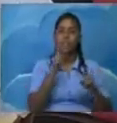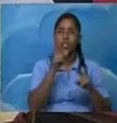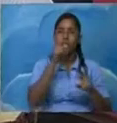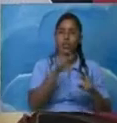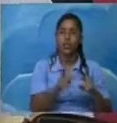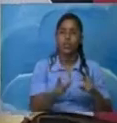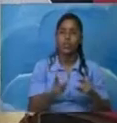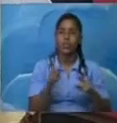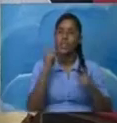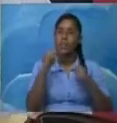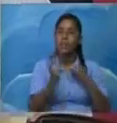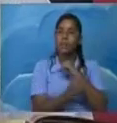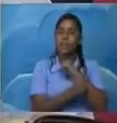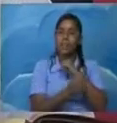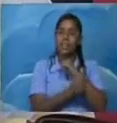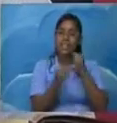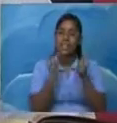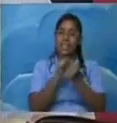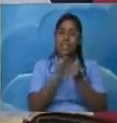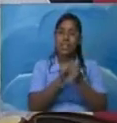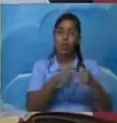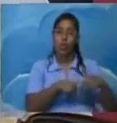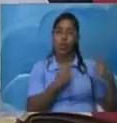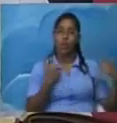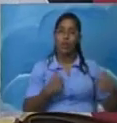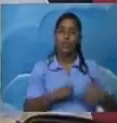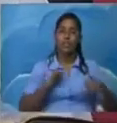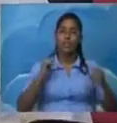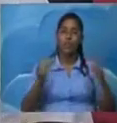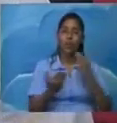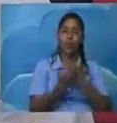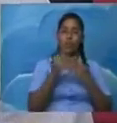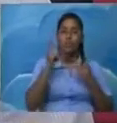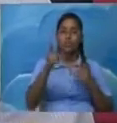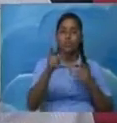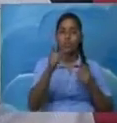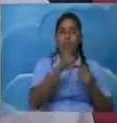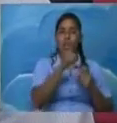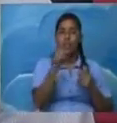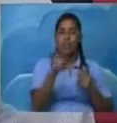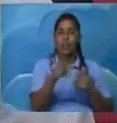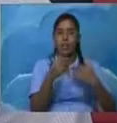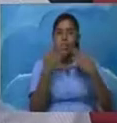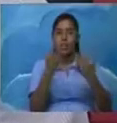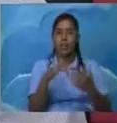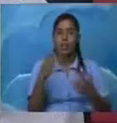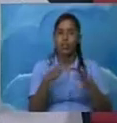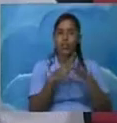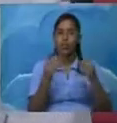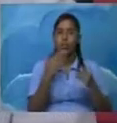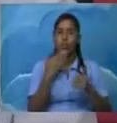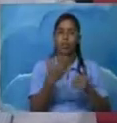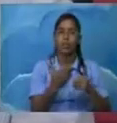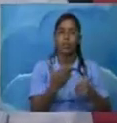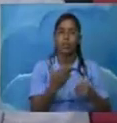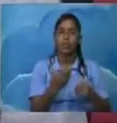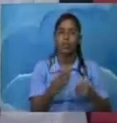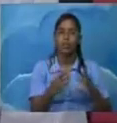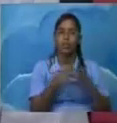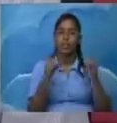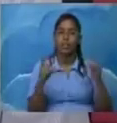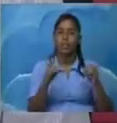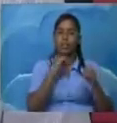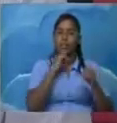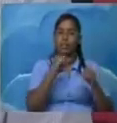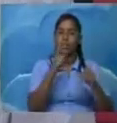de mezquino corazón contra él, o le darás lo que pide, pues. En la mezquindad es una de